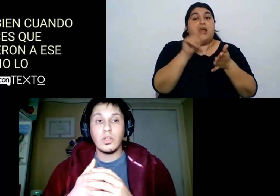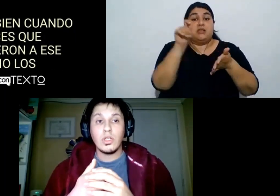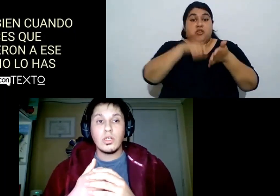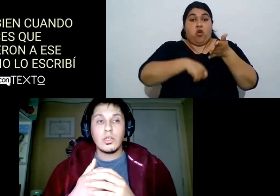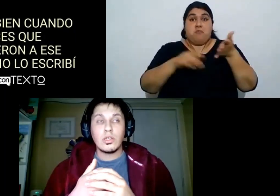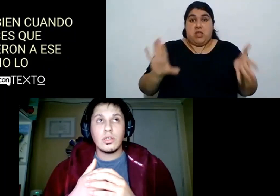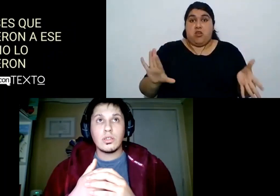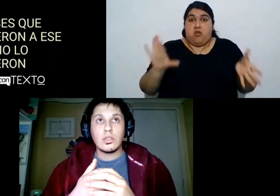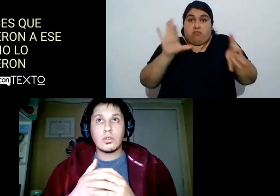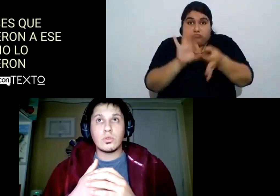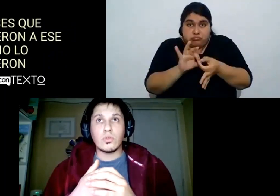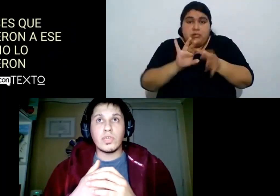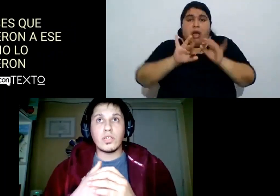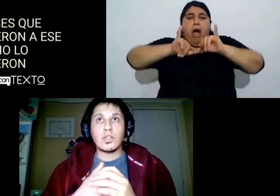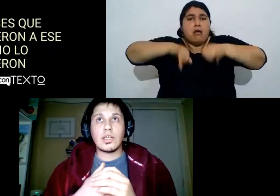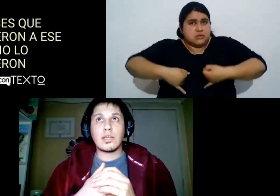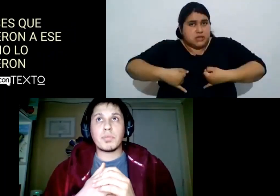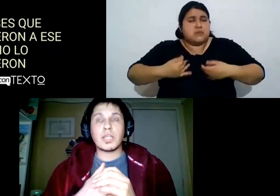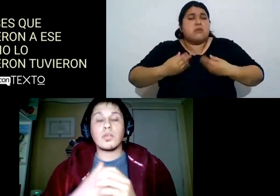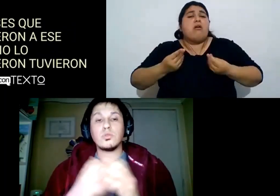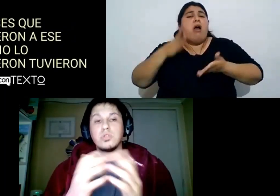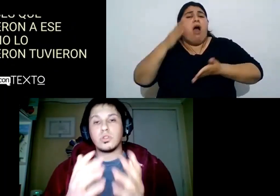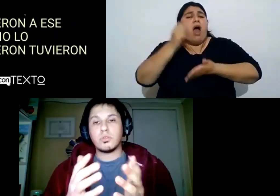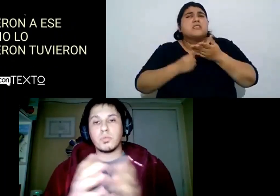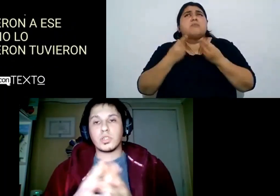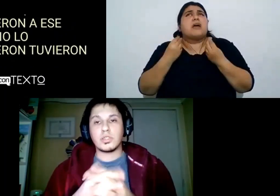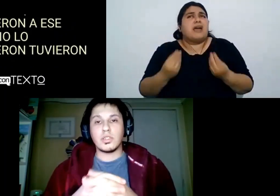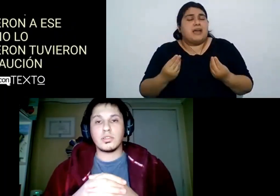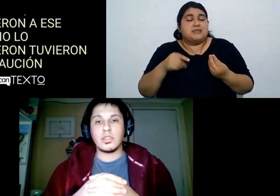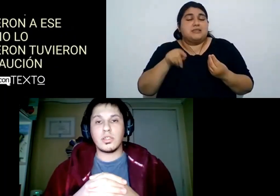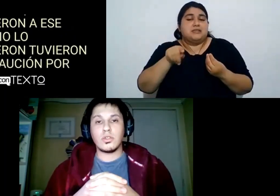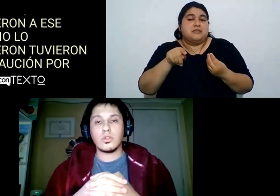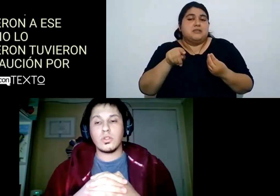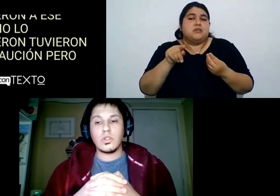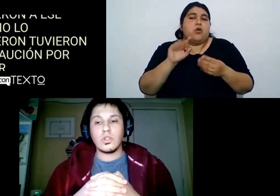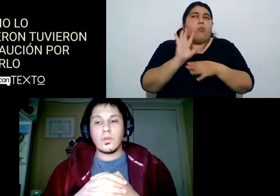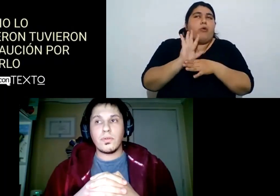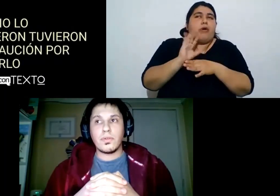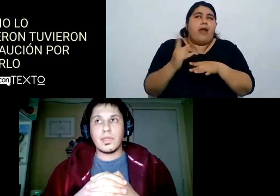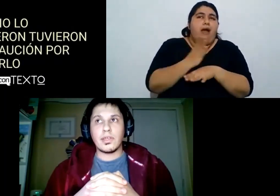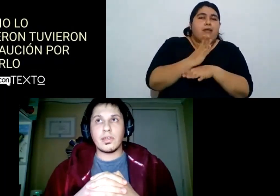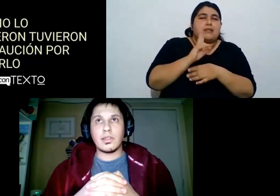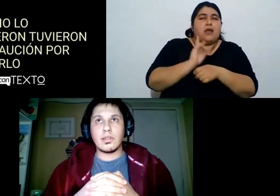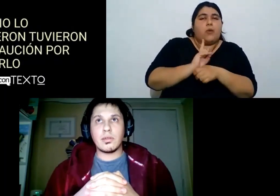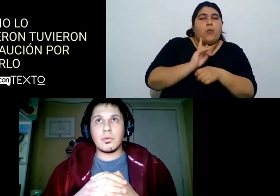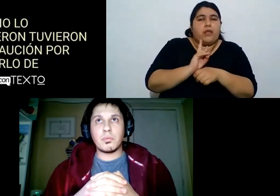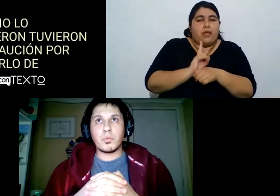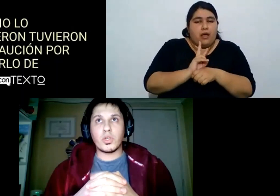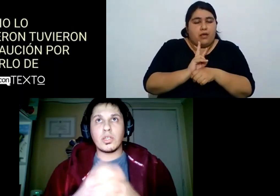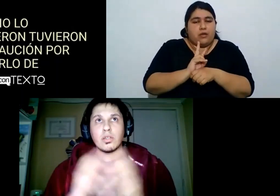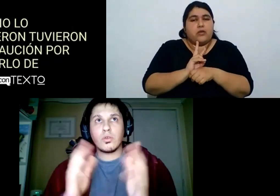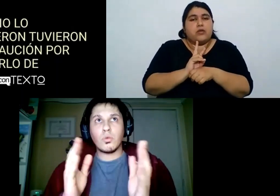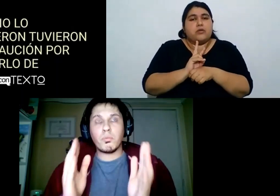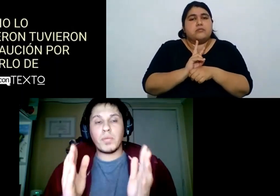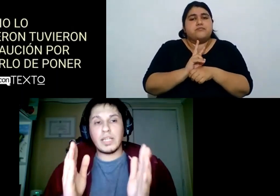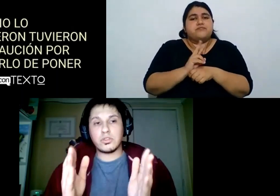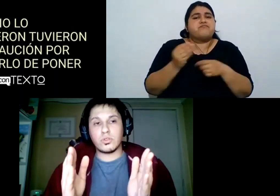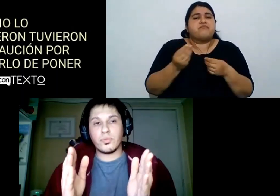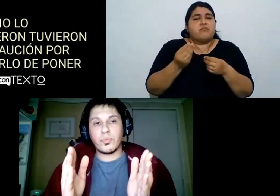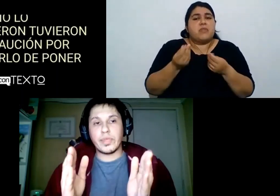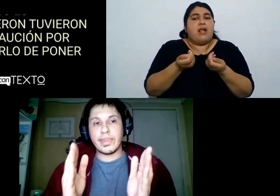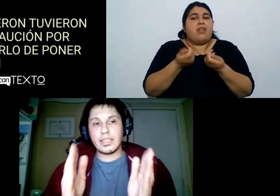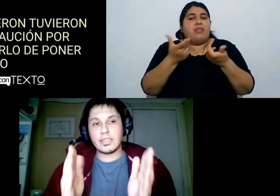adscribieron, tuvieron la precaución, por así decirlo, de poner un